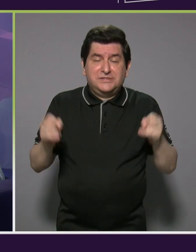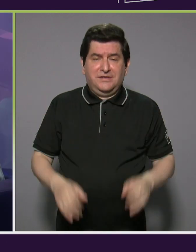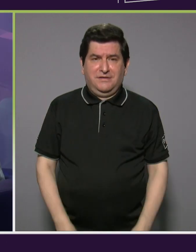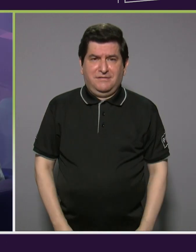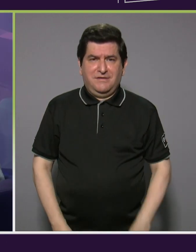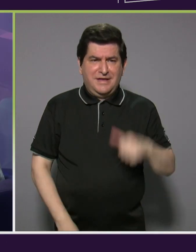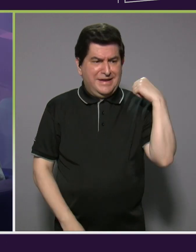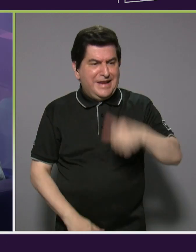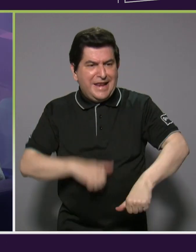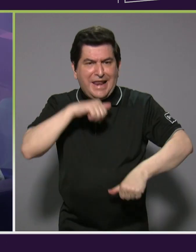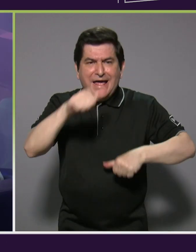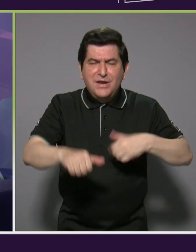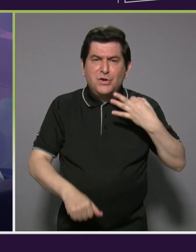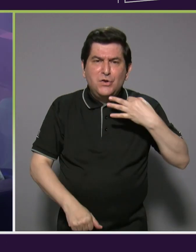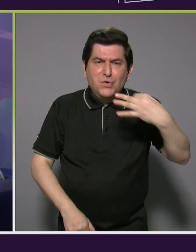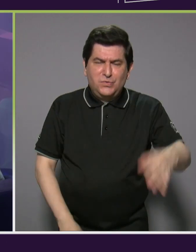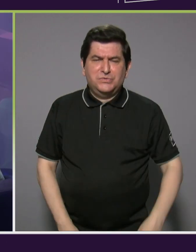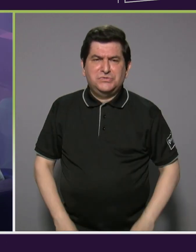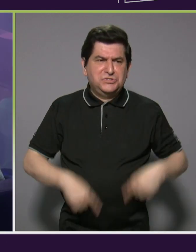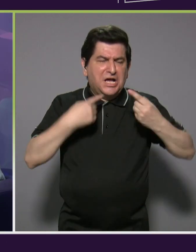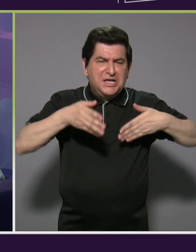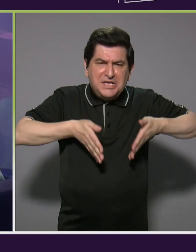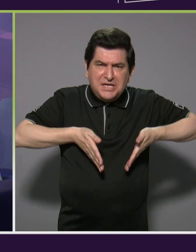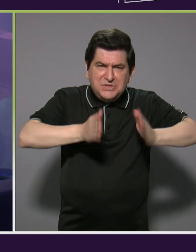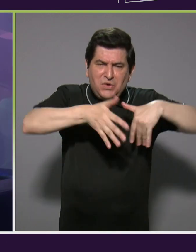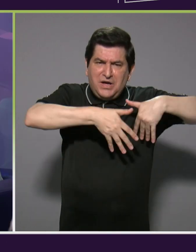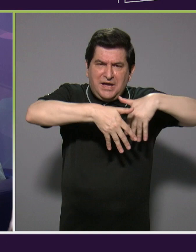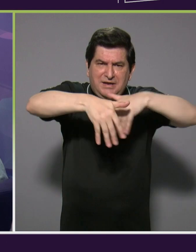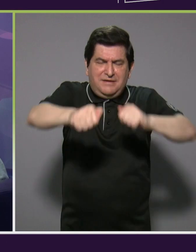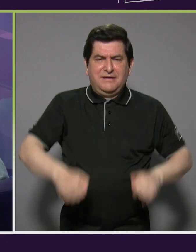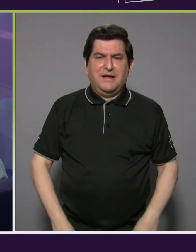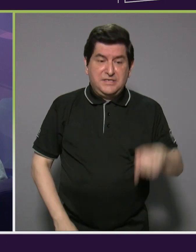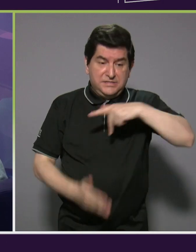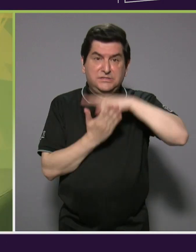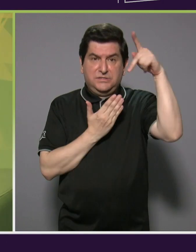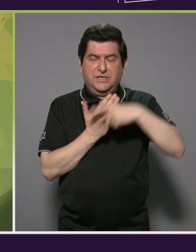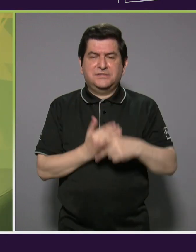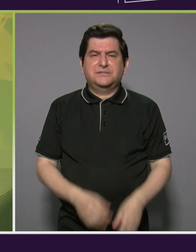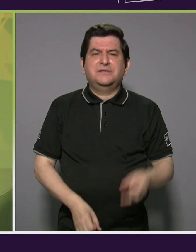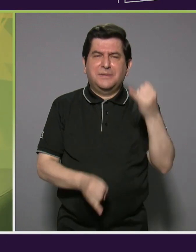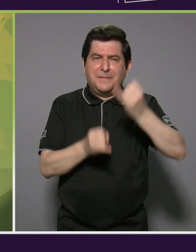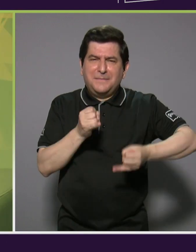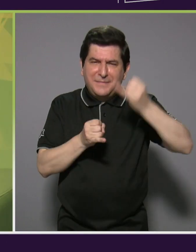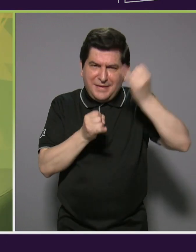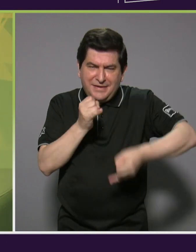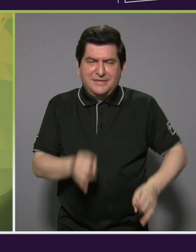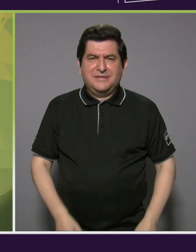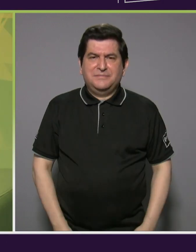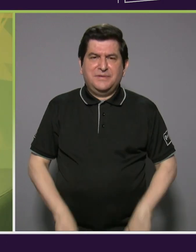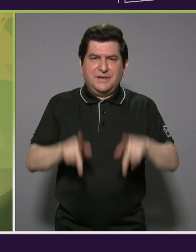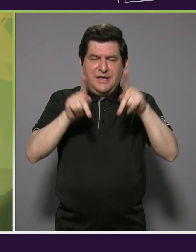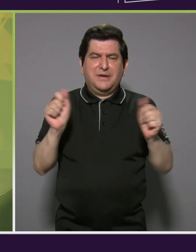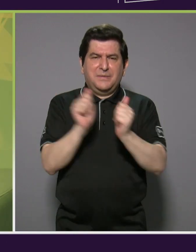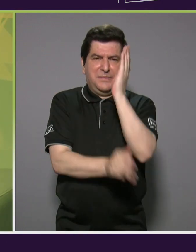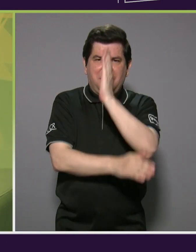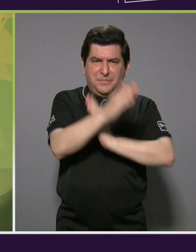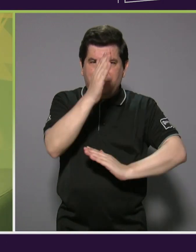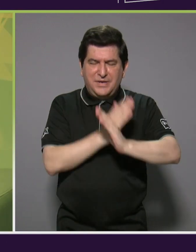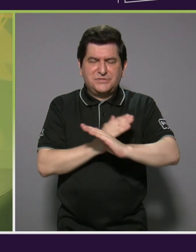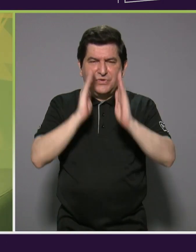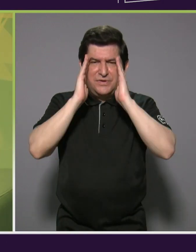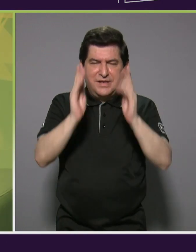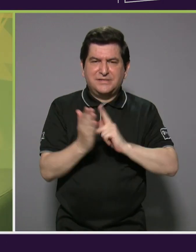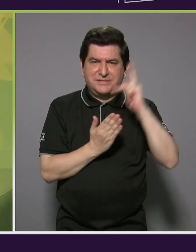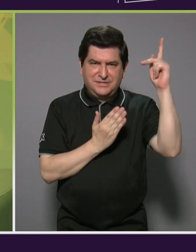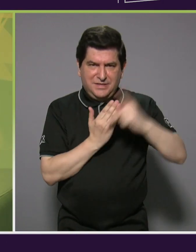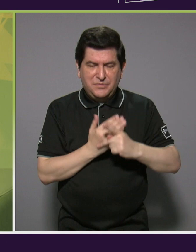si no luchamos si no salimos a las calles, si no hacemos estos programas. Para cerrar, me gustaría que las personas con discapacidad que están sintonizando el